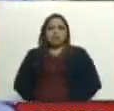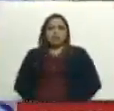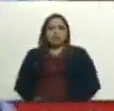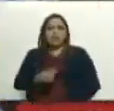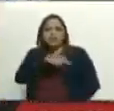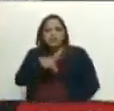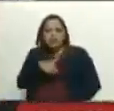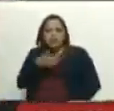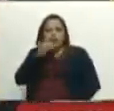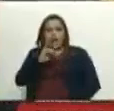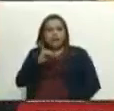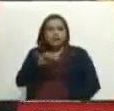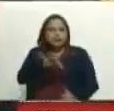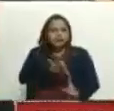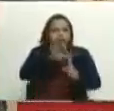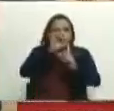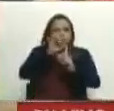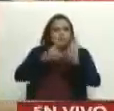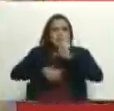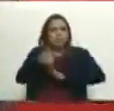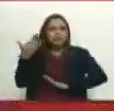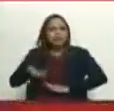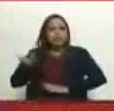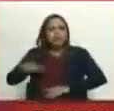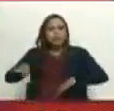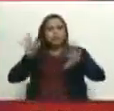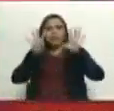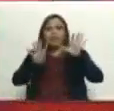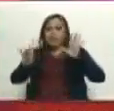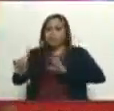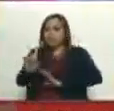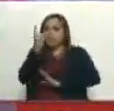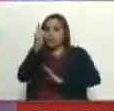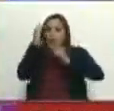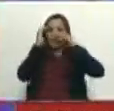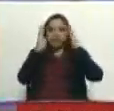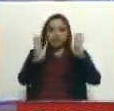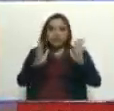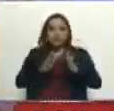9, las más importantes.